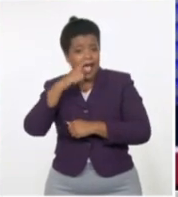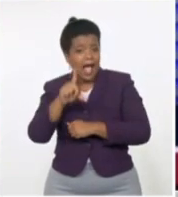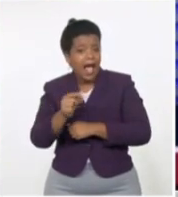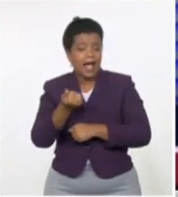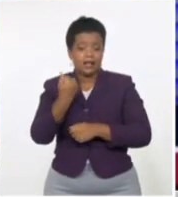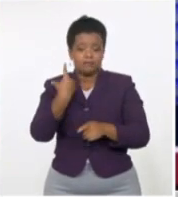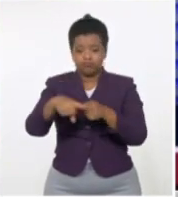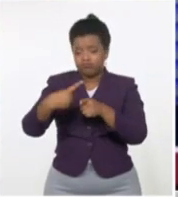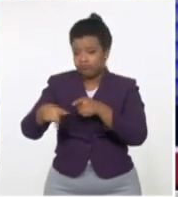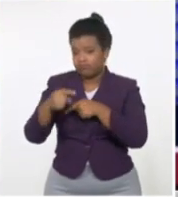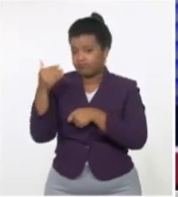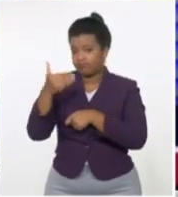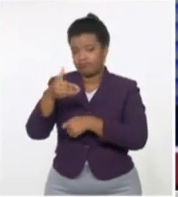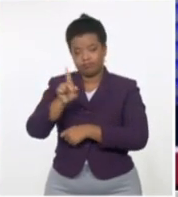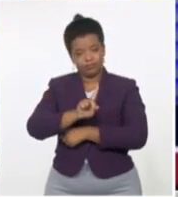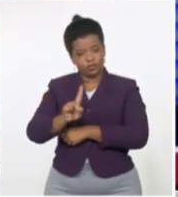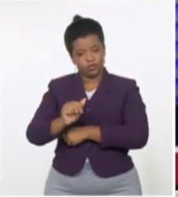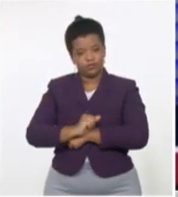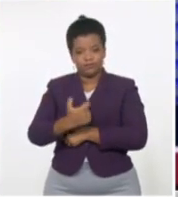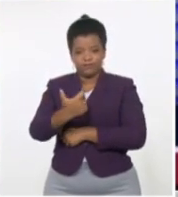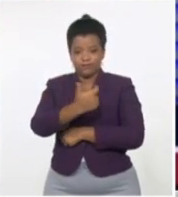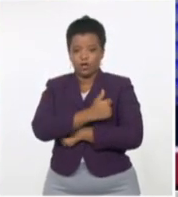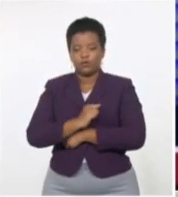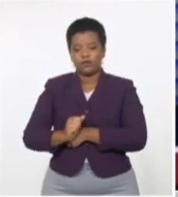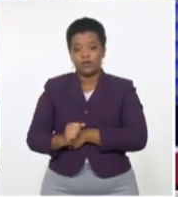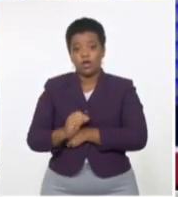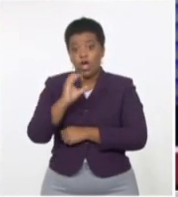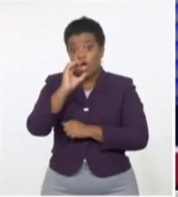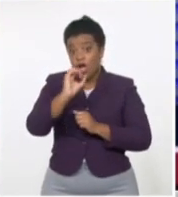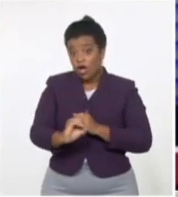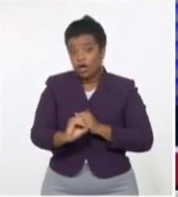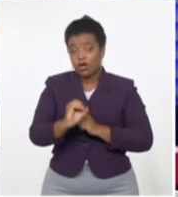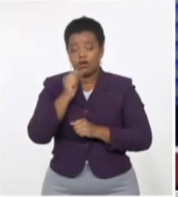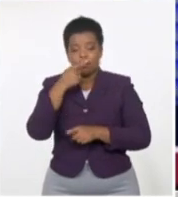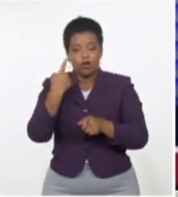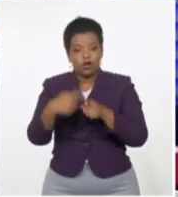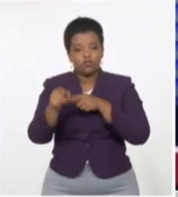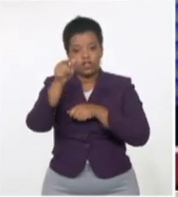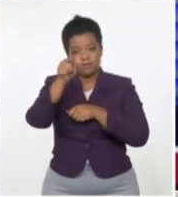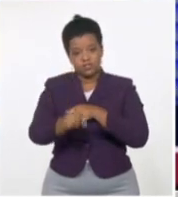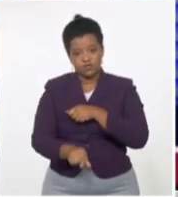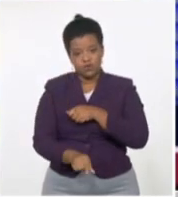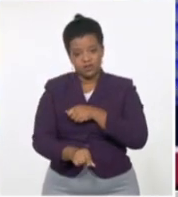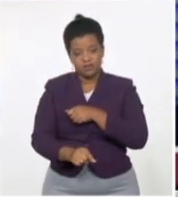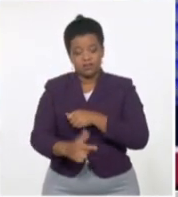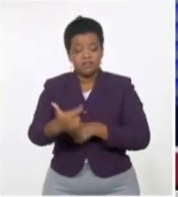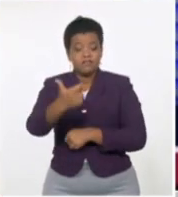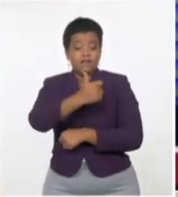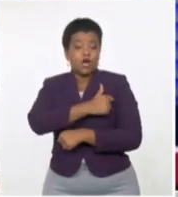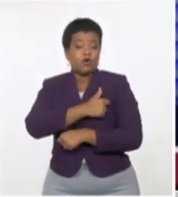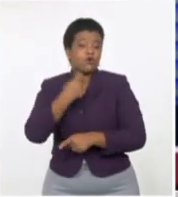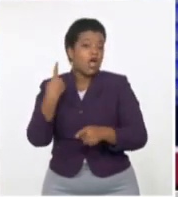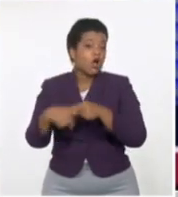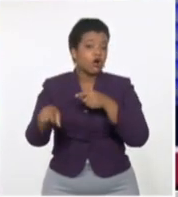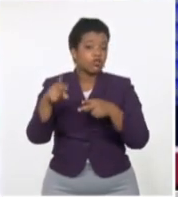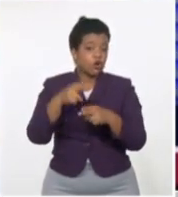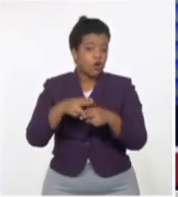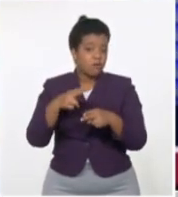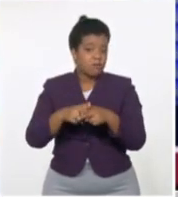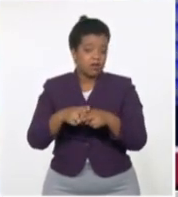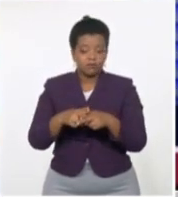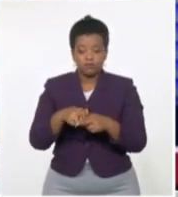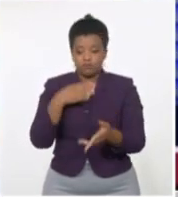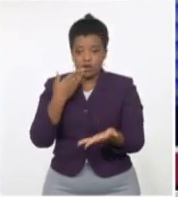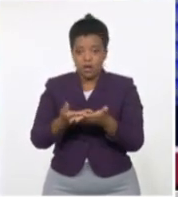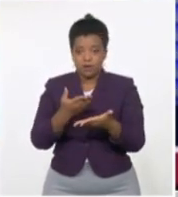tampoco deben participar en esta intervención, ni ningún paciente que esté participando en otro estudio, en otro estudio clínico.